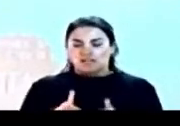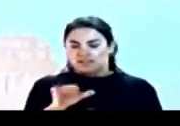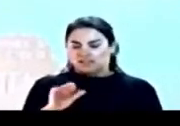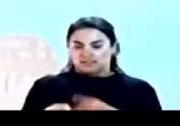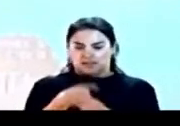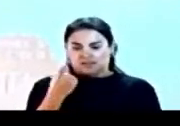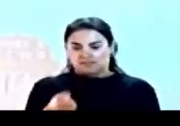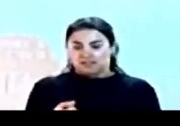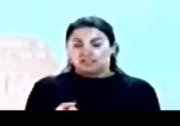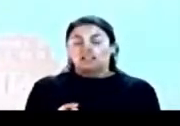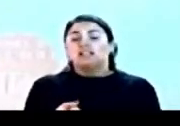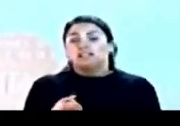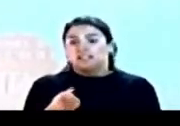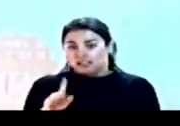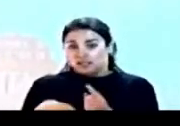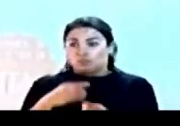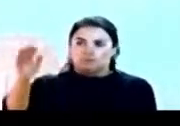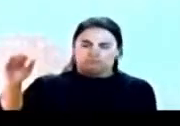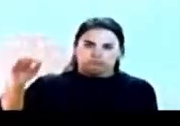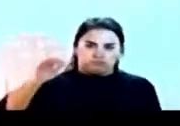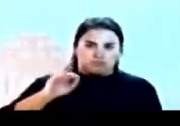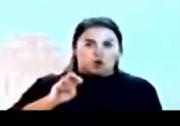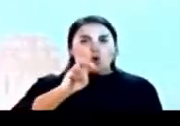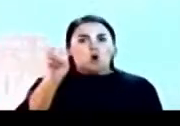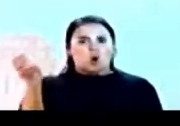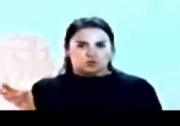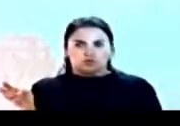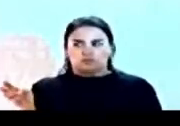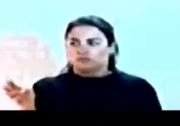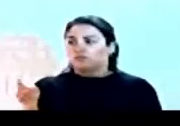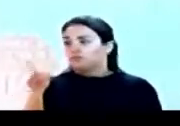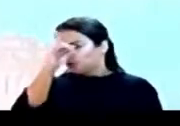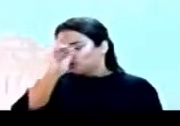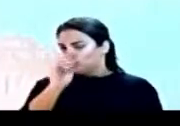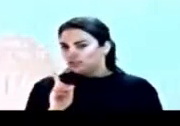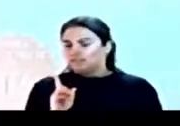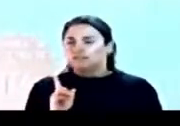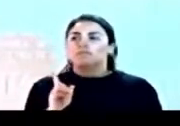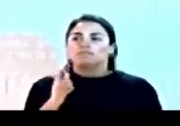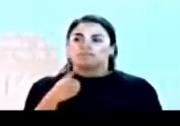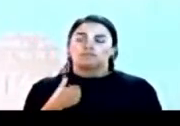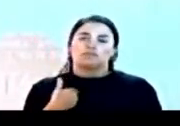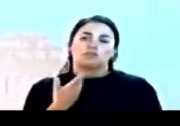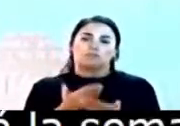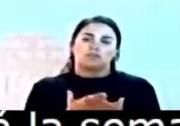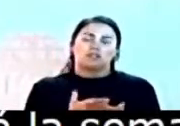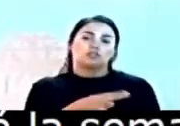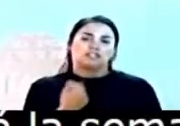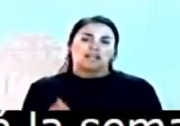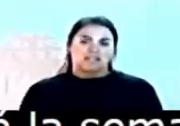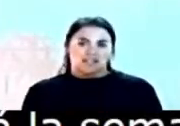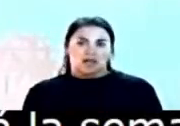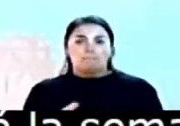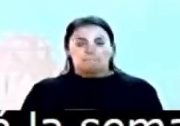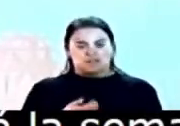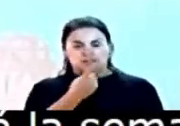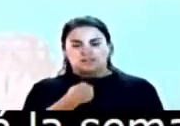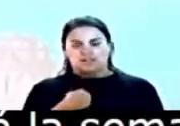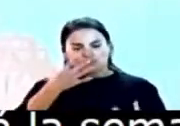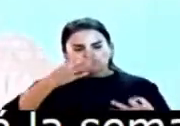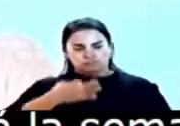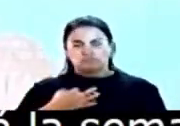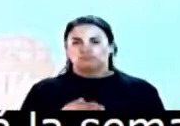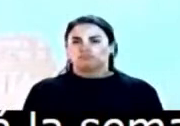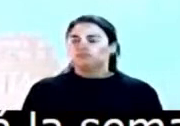semana que viene y tiene que llegar otra remesa. Pediré información a Sanidad para que nos diga exactamente la